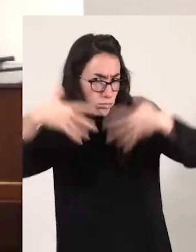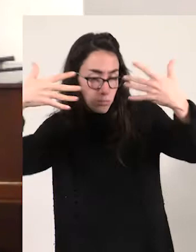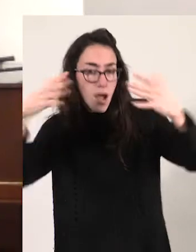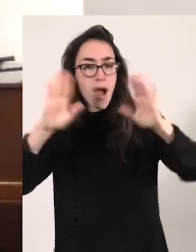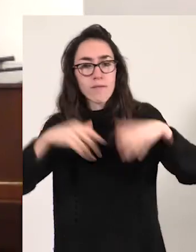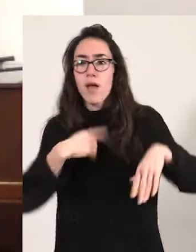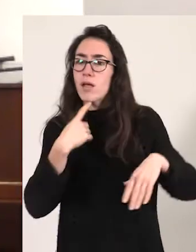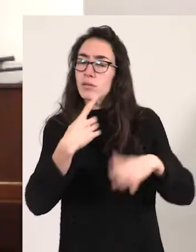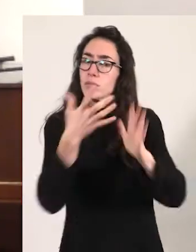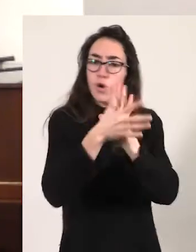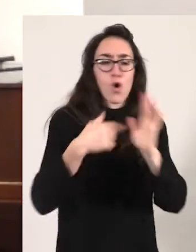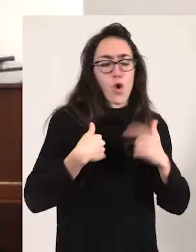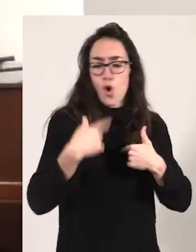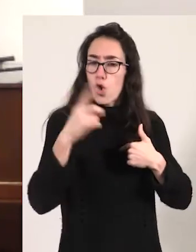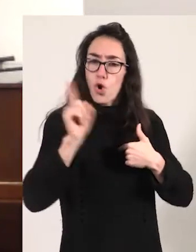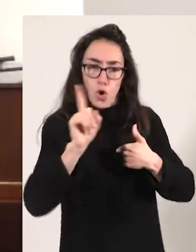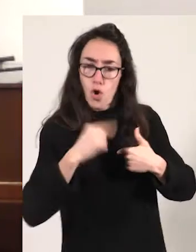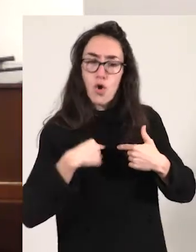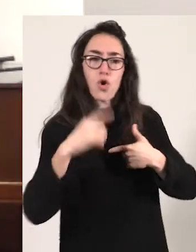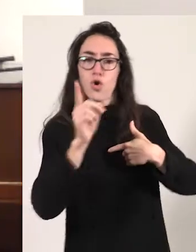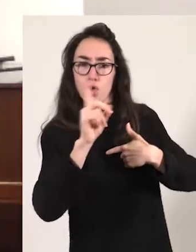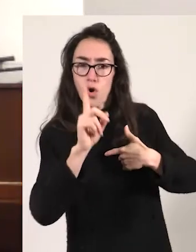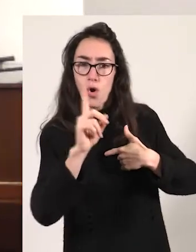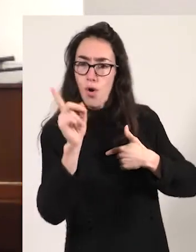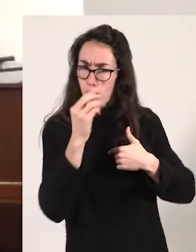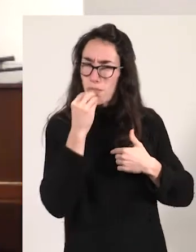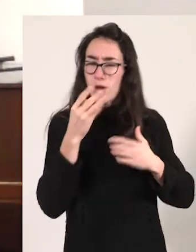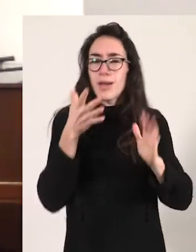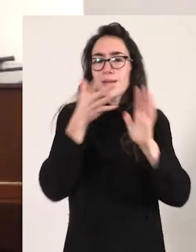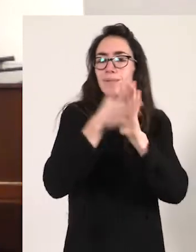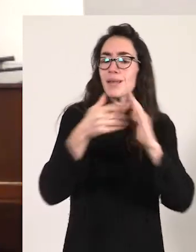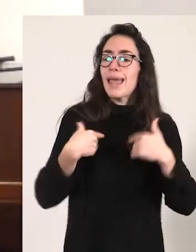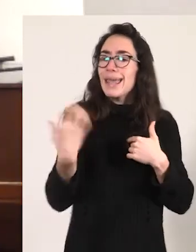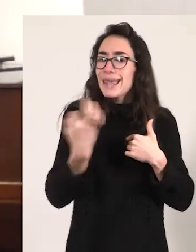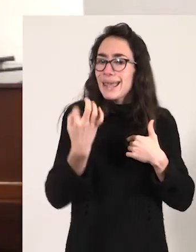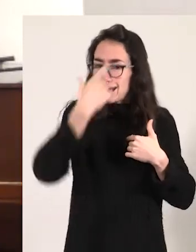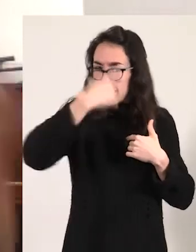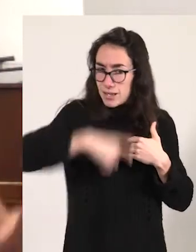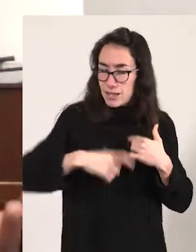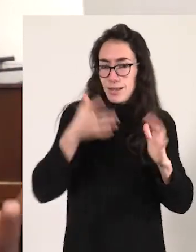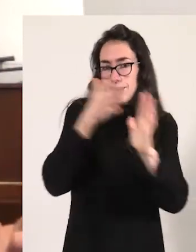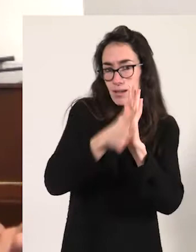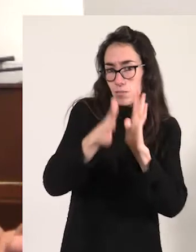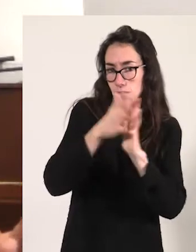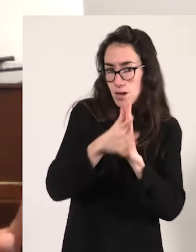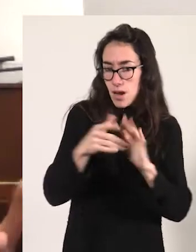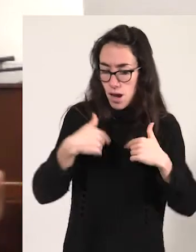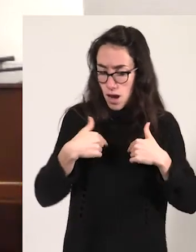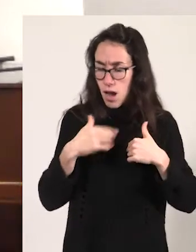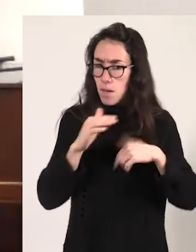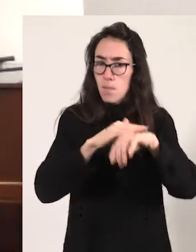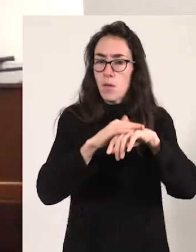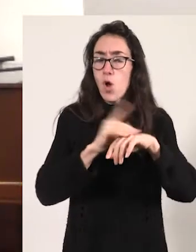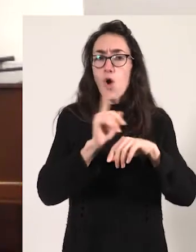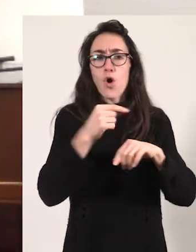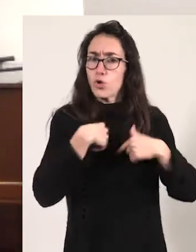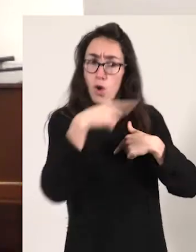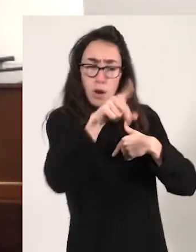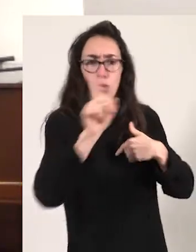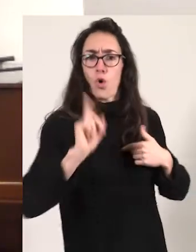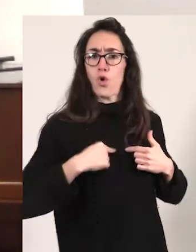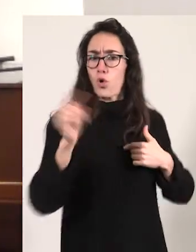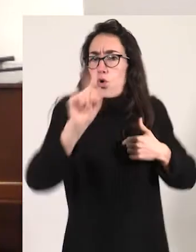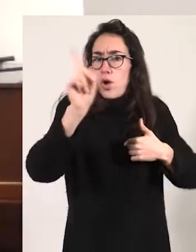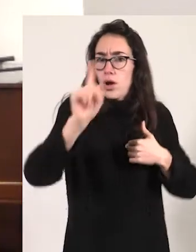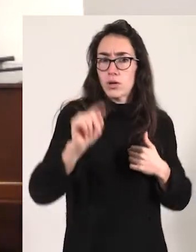Pues al final te pasas todo el día diciendo que no eres. En lugar de contar quién eres o poder dedicarte a informar acerca de cualquier otra cosa, el punto de partida